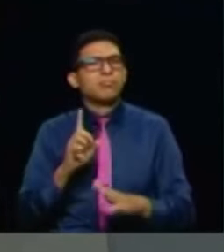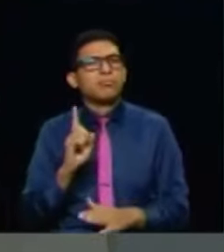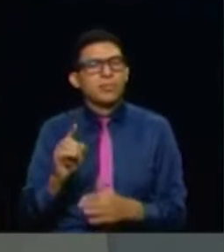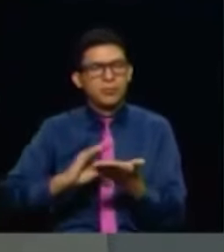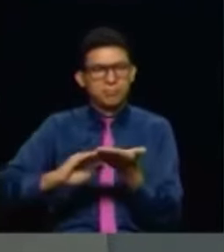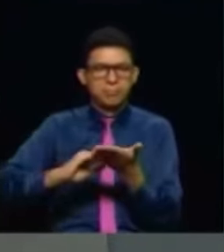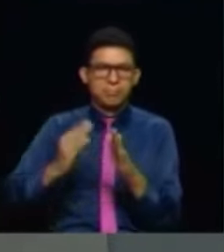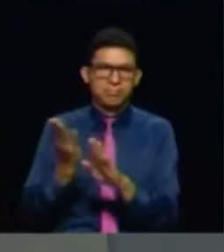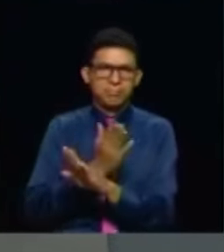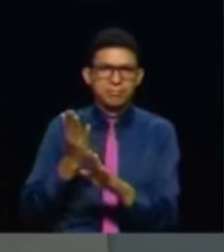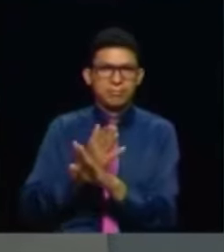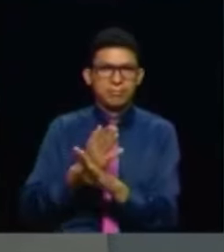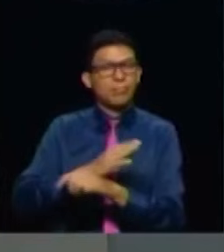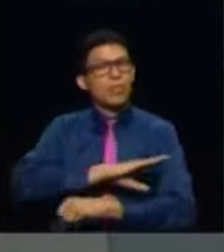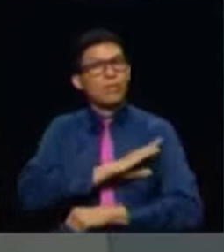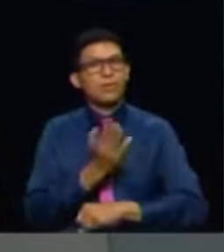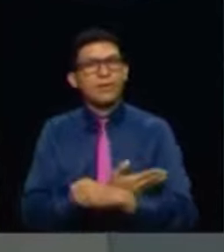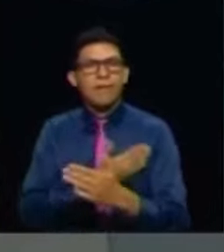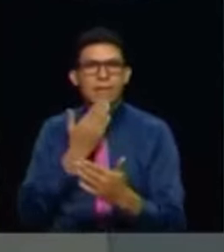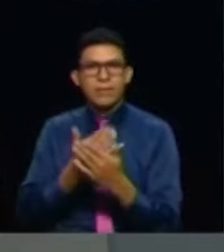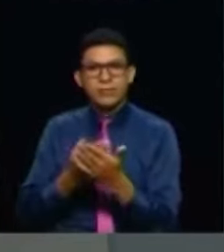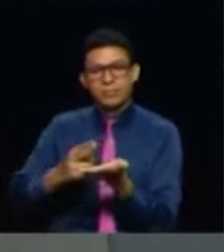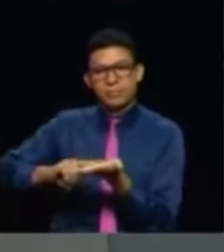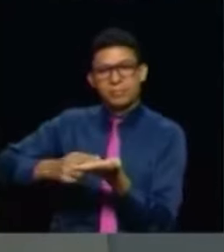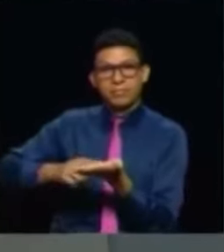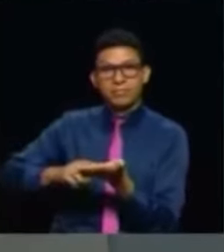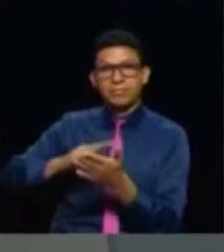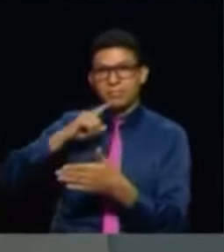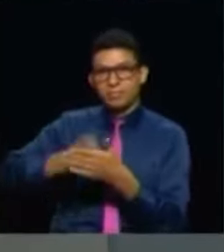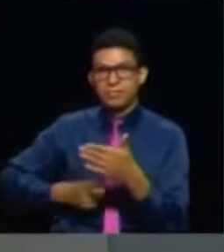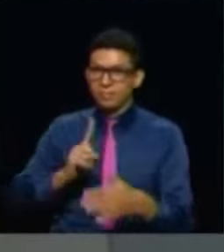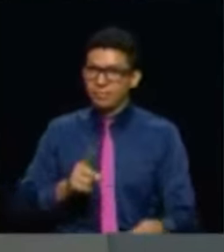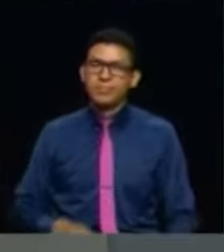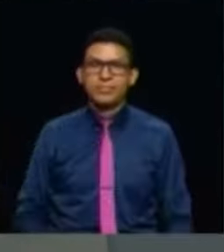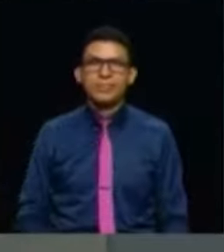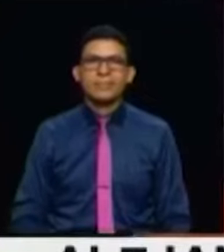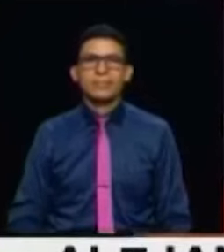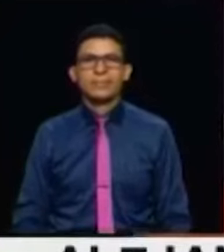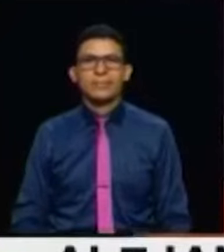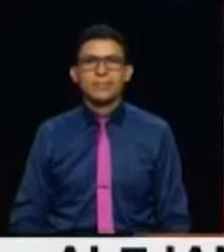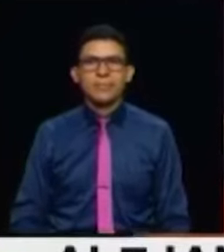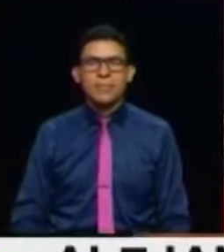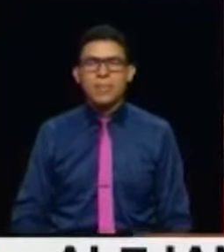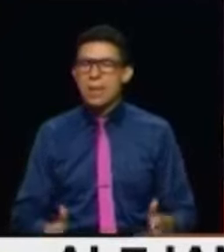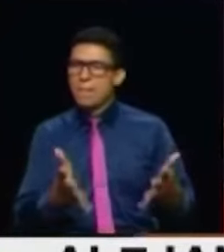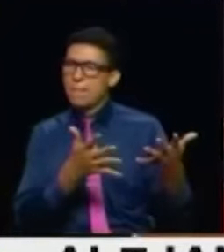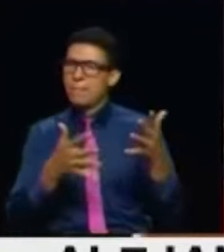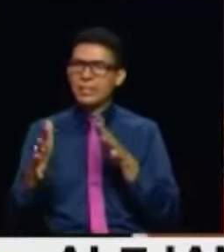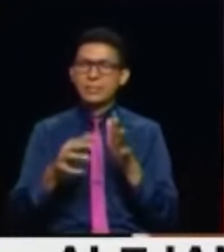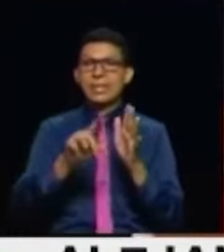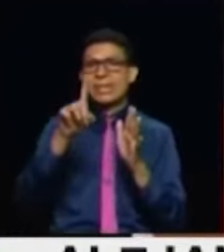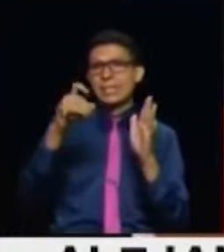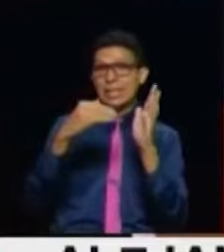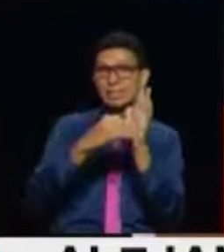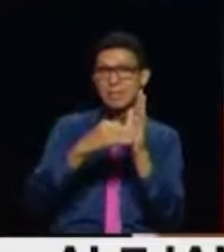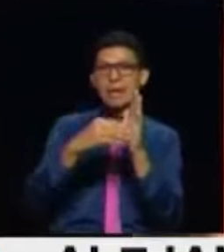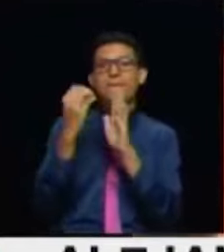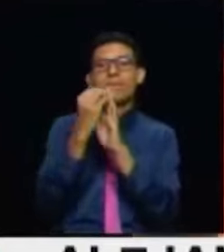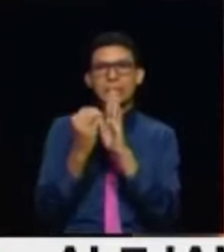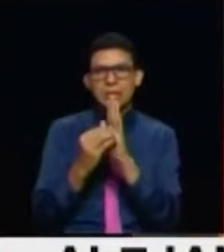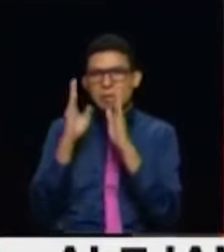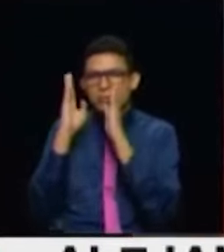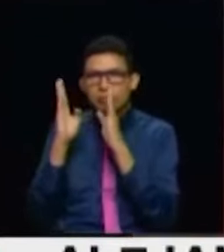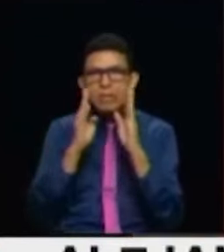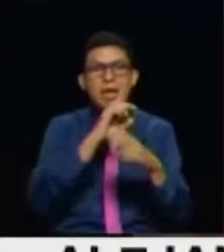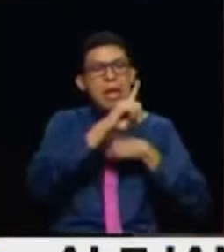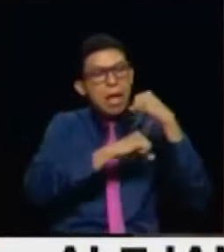conflictos. Se fortalecerán gracias a los recaudos que dejará una estampilla. Cerca de 6.000 casos de atención se presentan